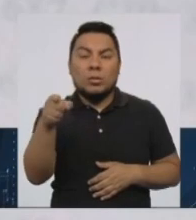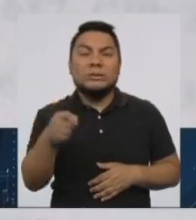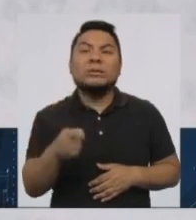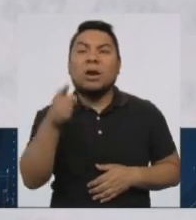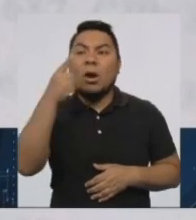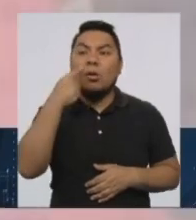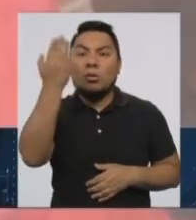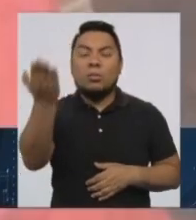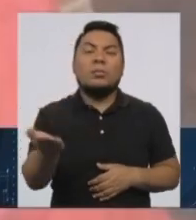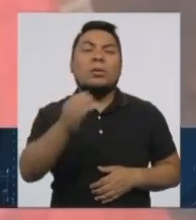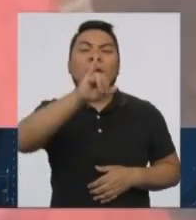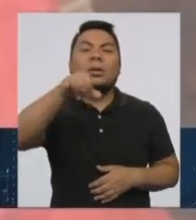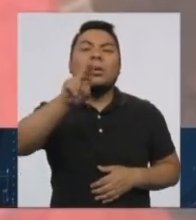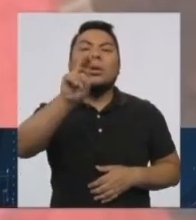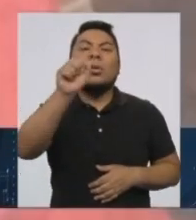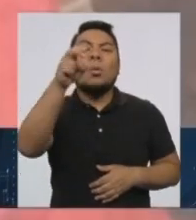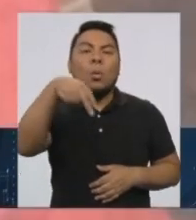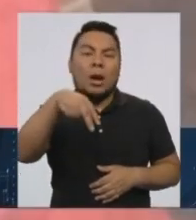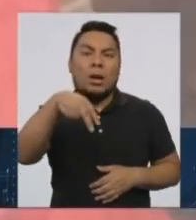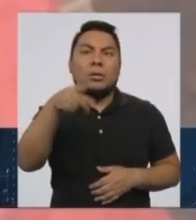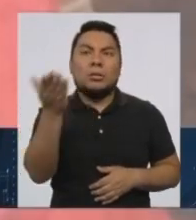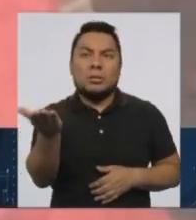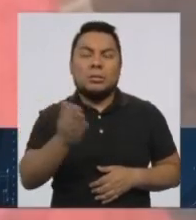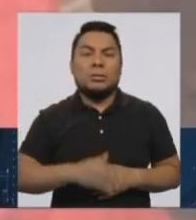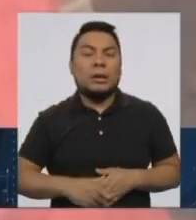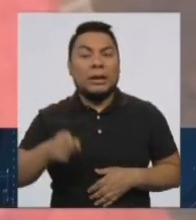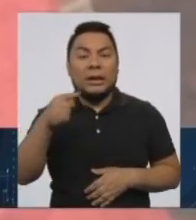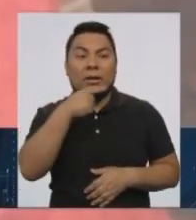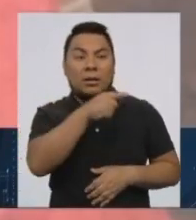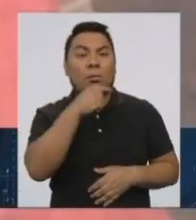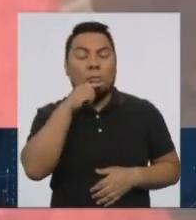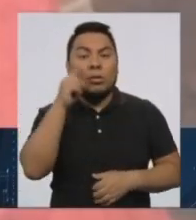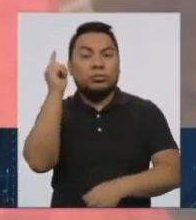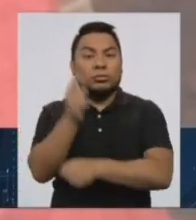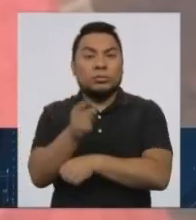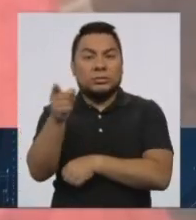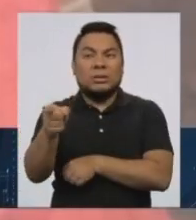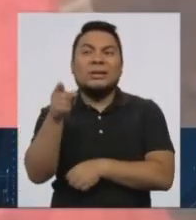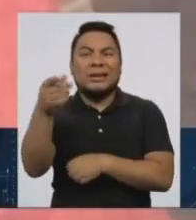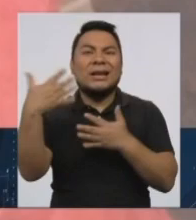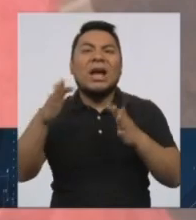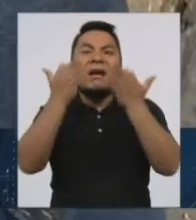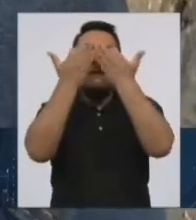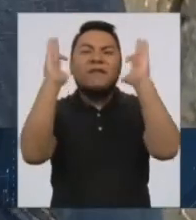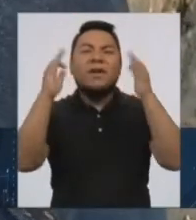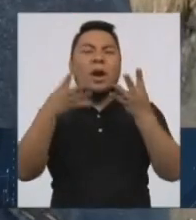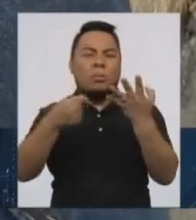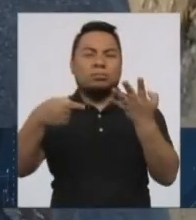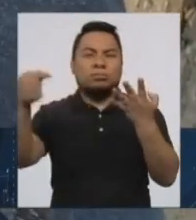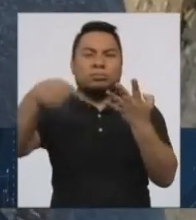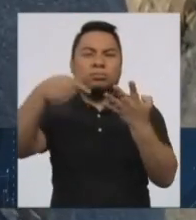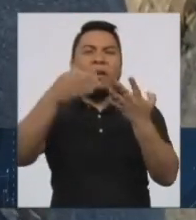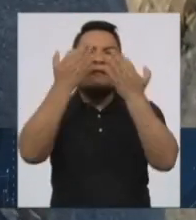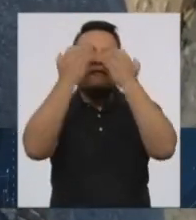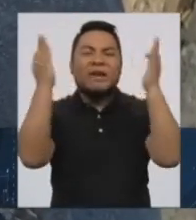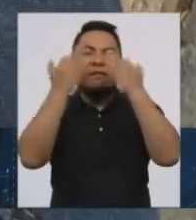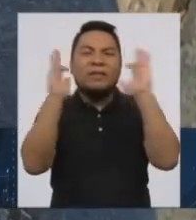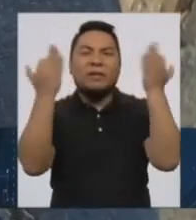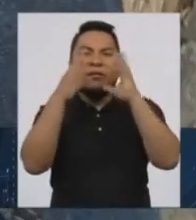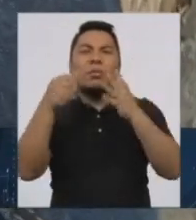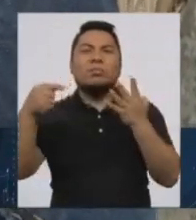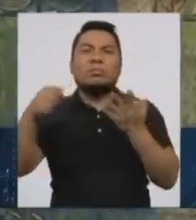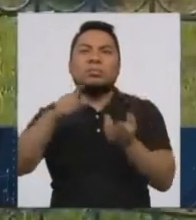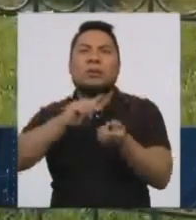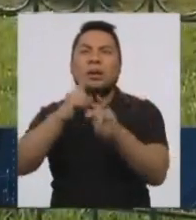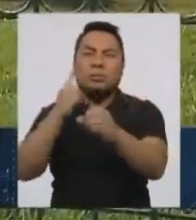se llama Juan José Orjeda Chandubí. Según la denunciante, él creó varios perfiles en distintas redes sociales para escribirle,